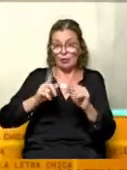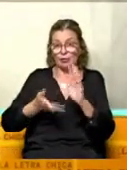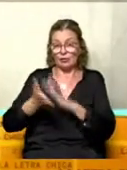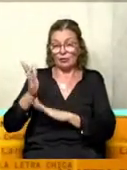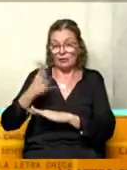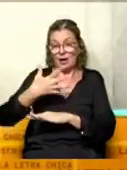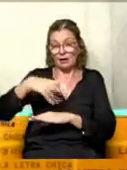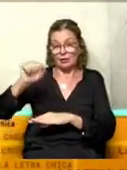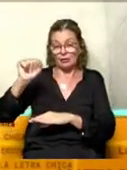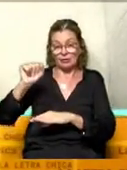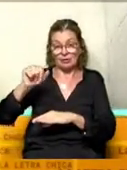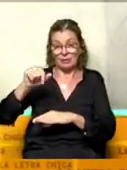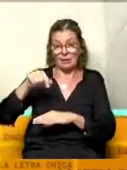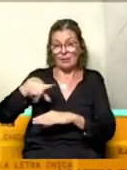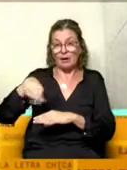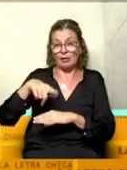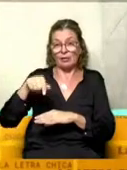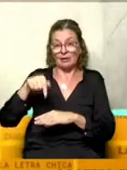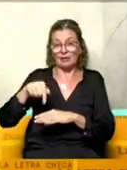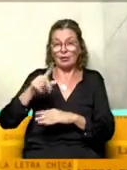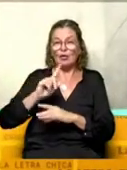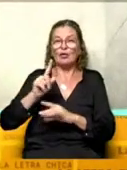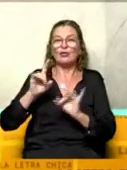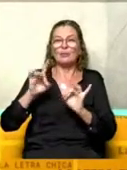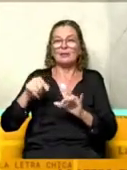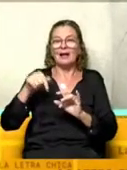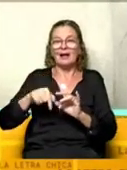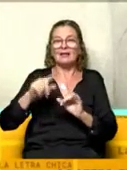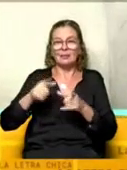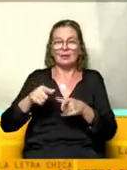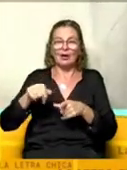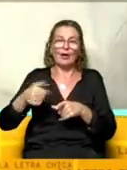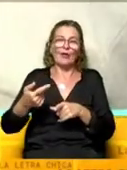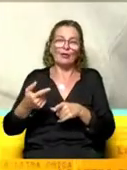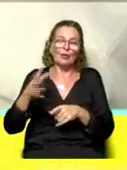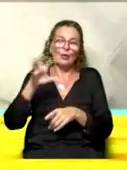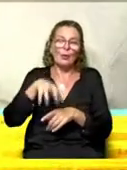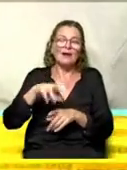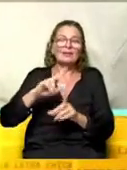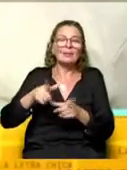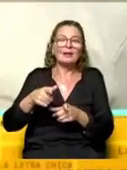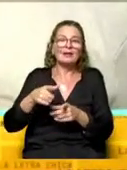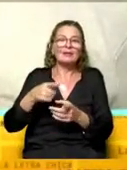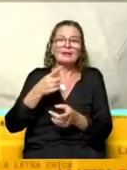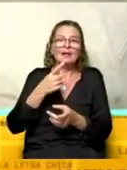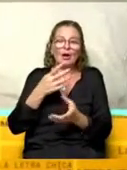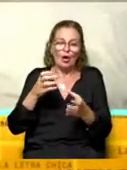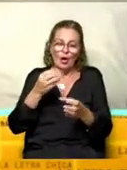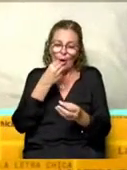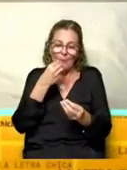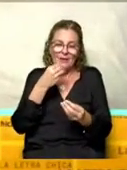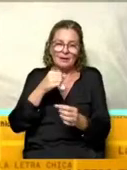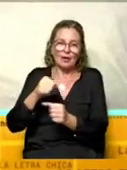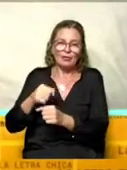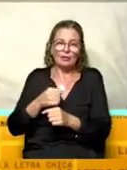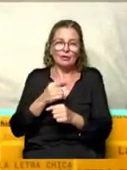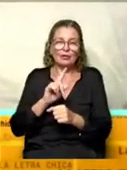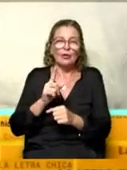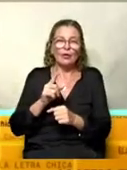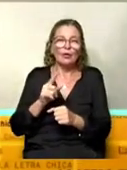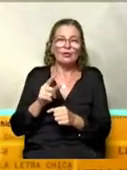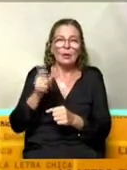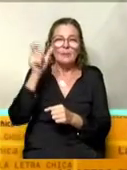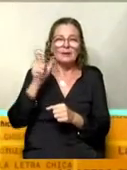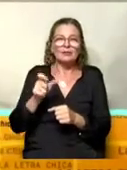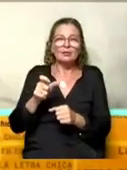lleva para otro lado. Y eso pasa no solamente acá, sino que pasa en otros lugares también donde se sirve en olla. Hoy acá... O sea que no solo gente del barrio, sino